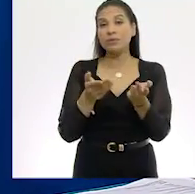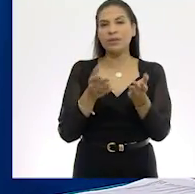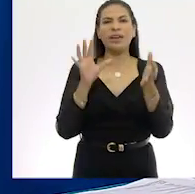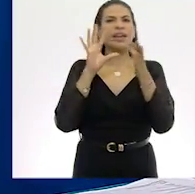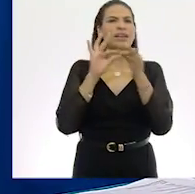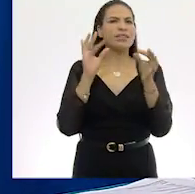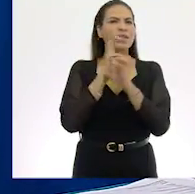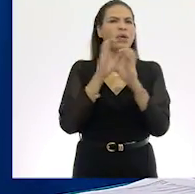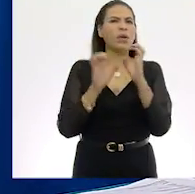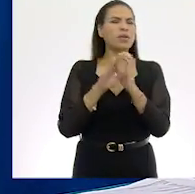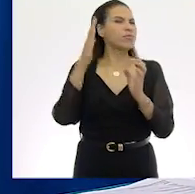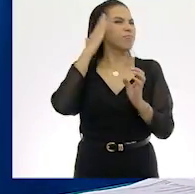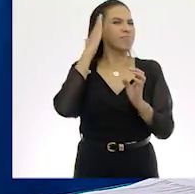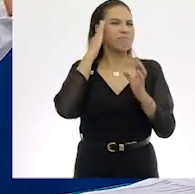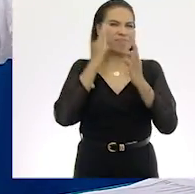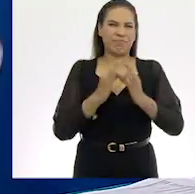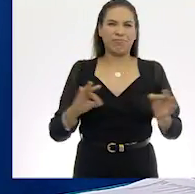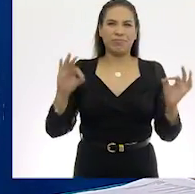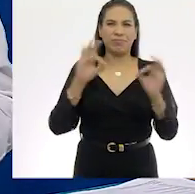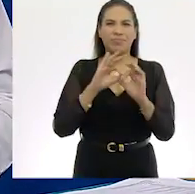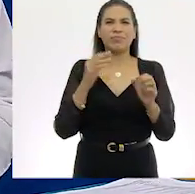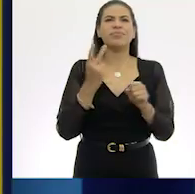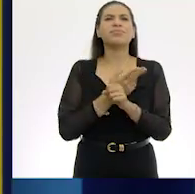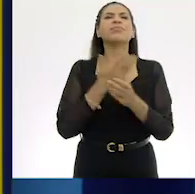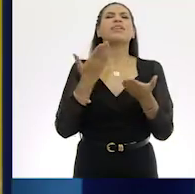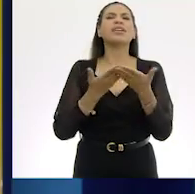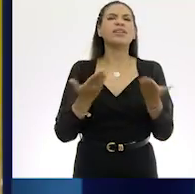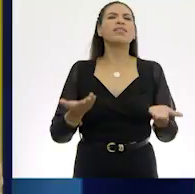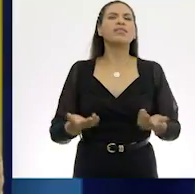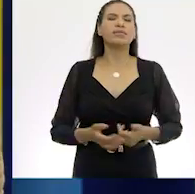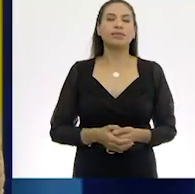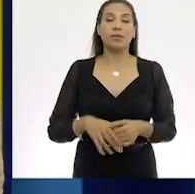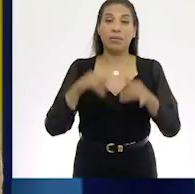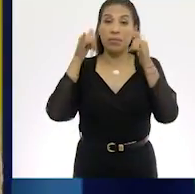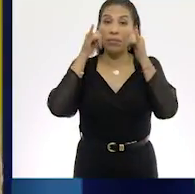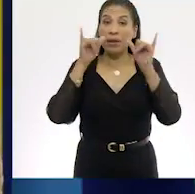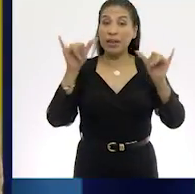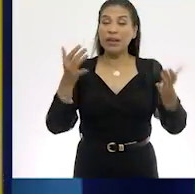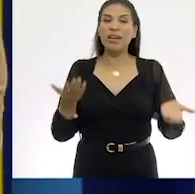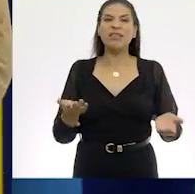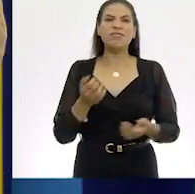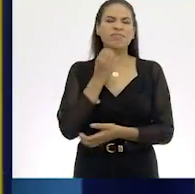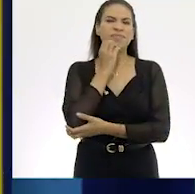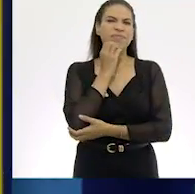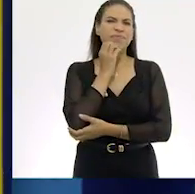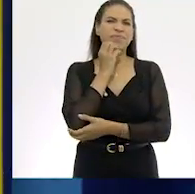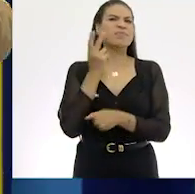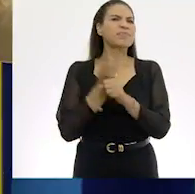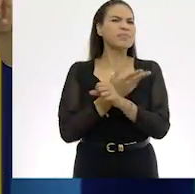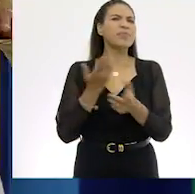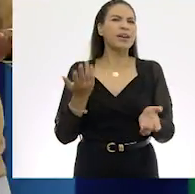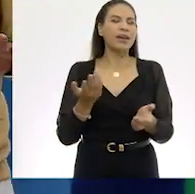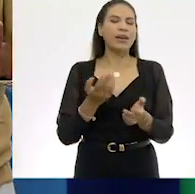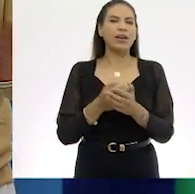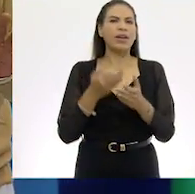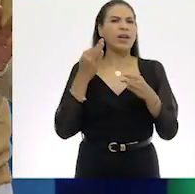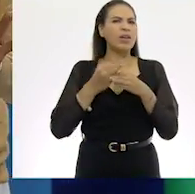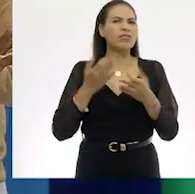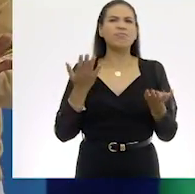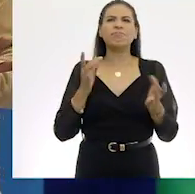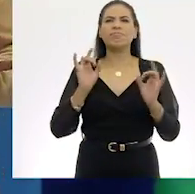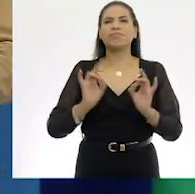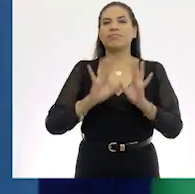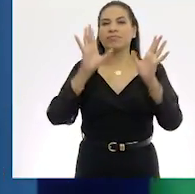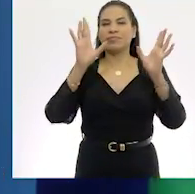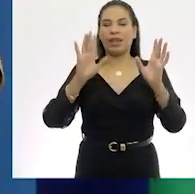describir los sucesos principales. ¿Qué le pasa a la vaca? A la vaca, pues, se encuentra